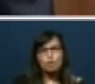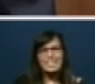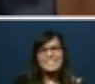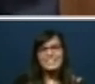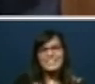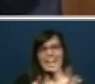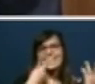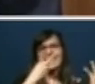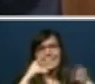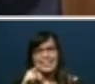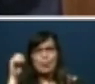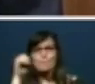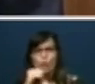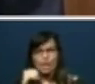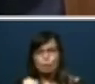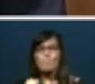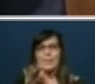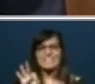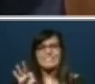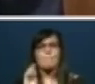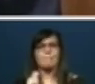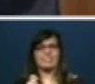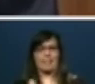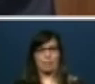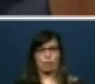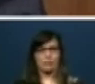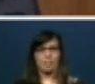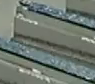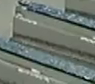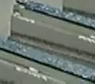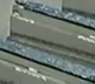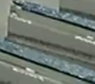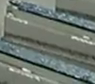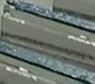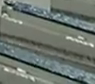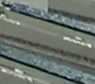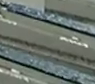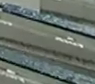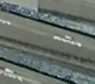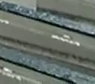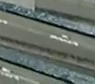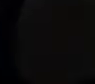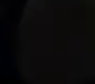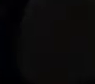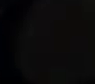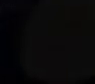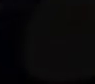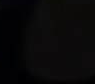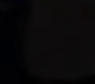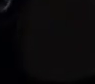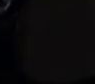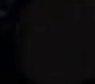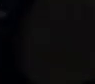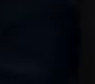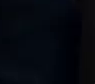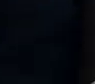70 de las prestaciones frente a un 57 de media nacional en cuanto a políticas de competitividad ha